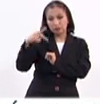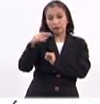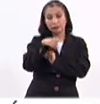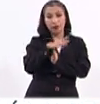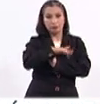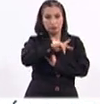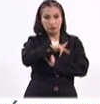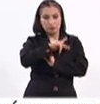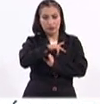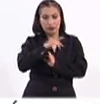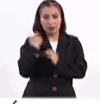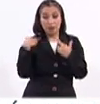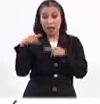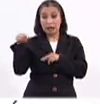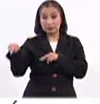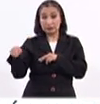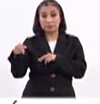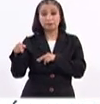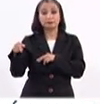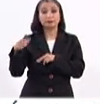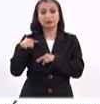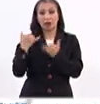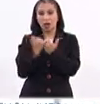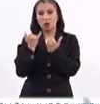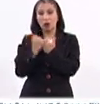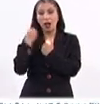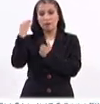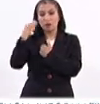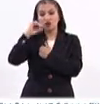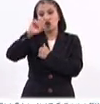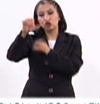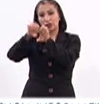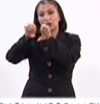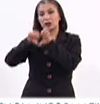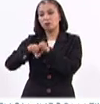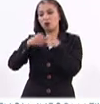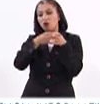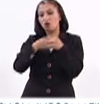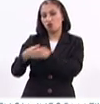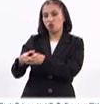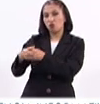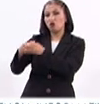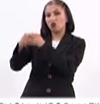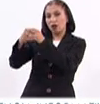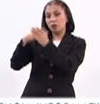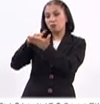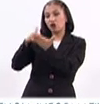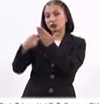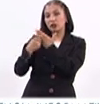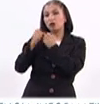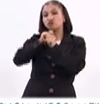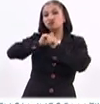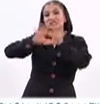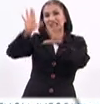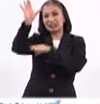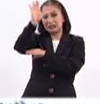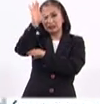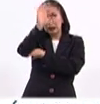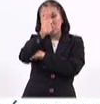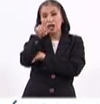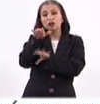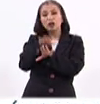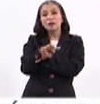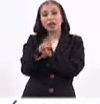parte de mi profesora, igual va en marzo con otro equipo de chicos que llevan un proyecto de divulgación científica